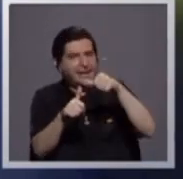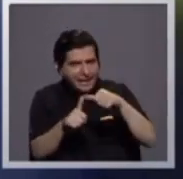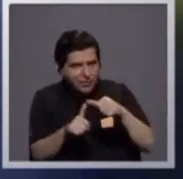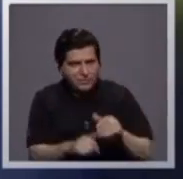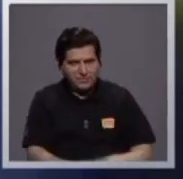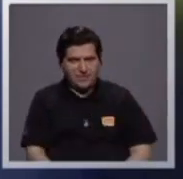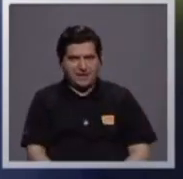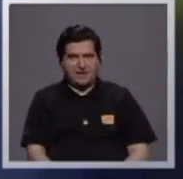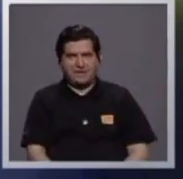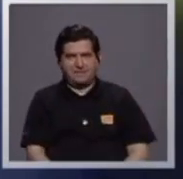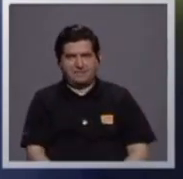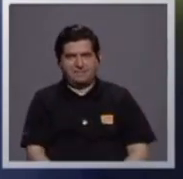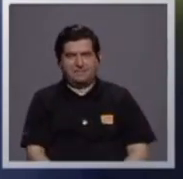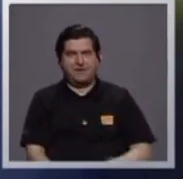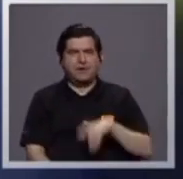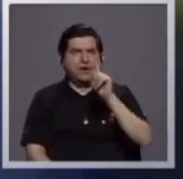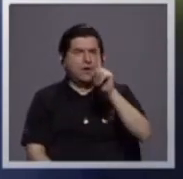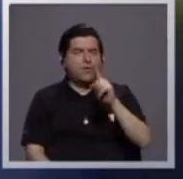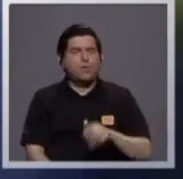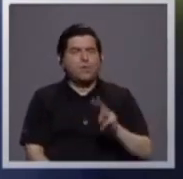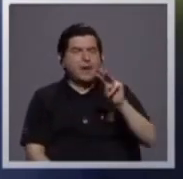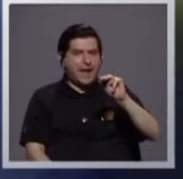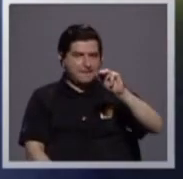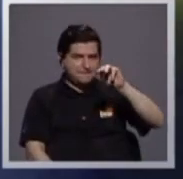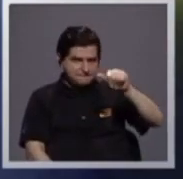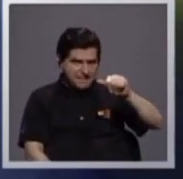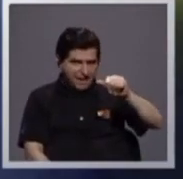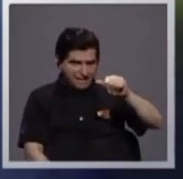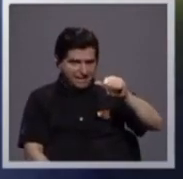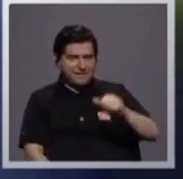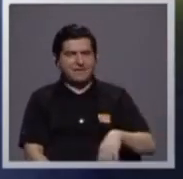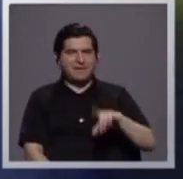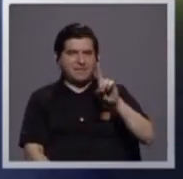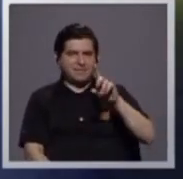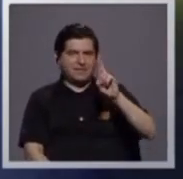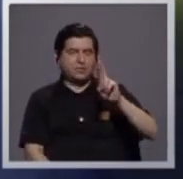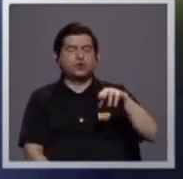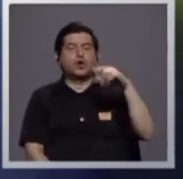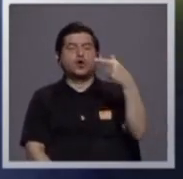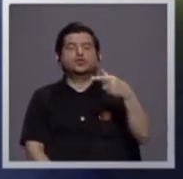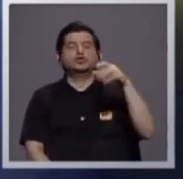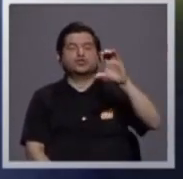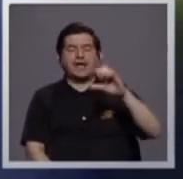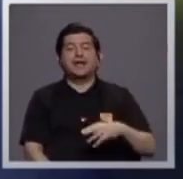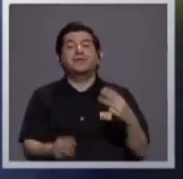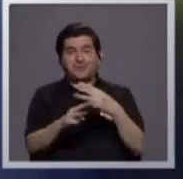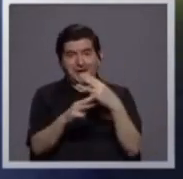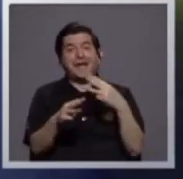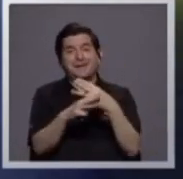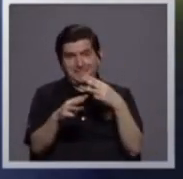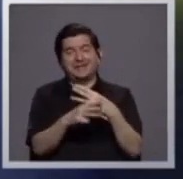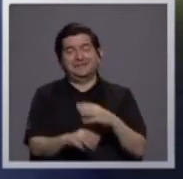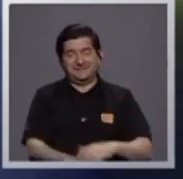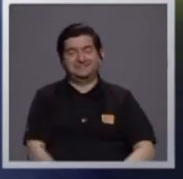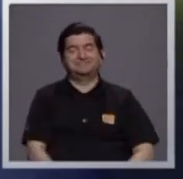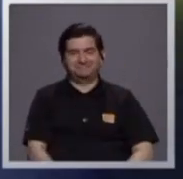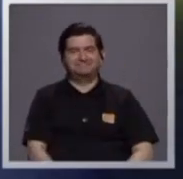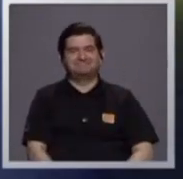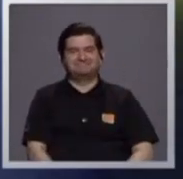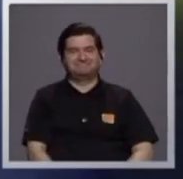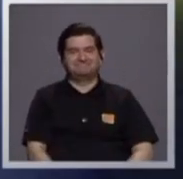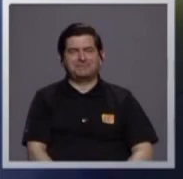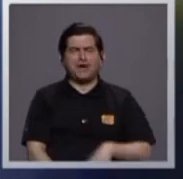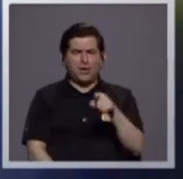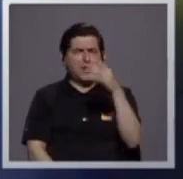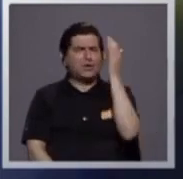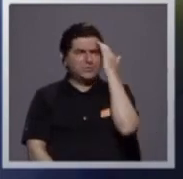si mi memoria no me engaña, una de las maestrías del doctor Gonzalo Castañeda es en matemáticas, de manera que